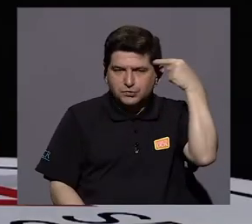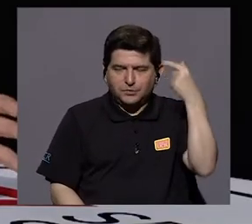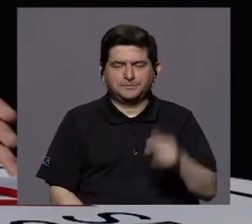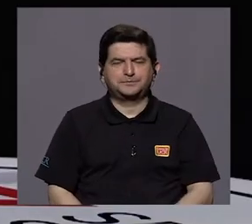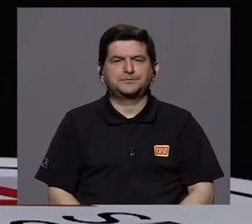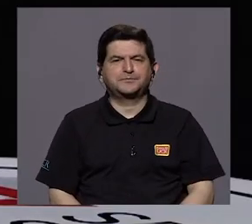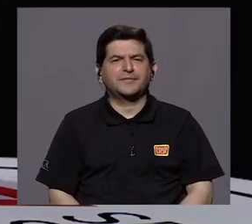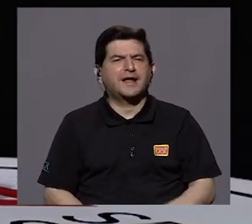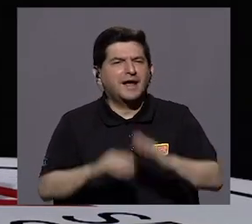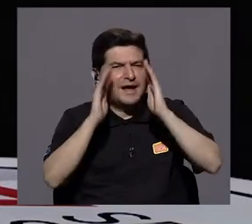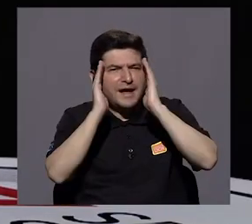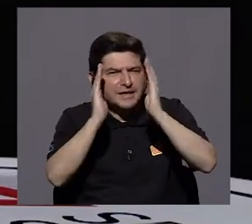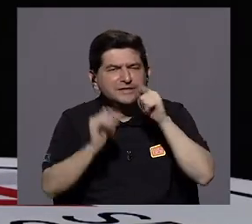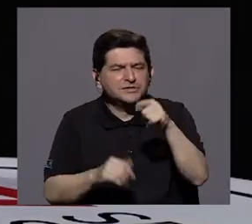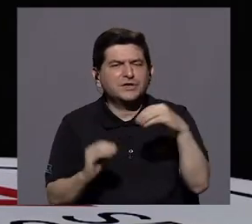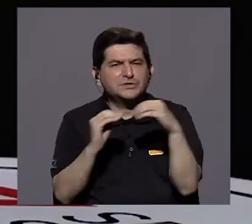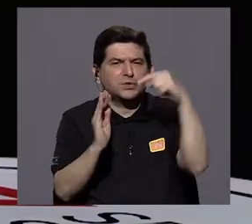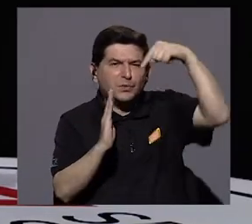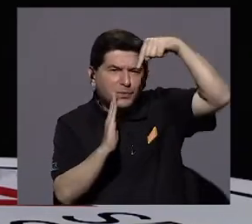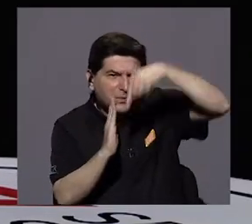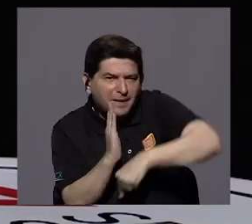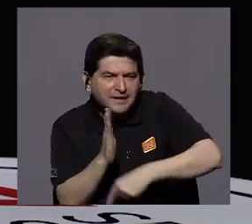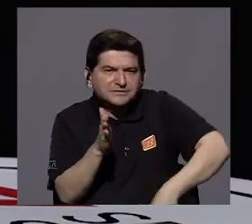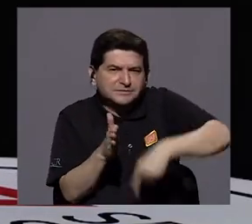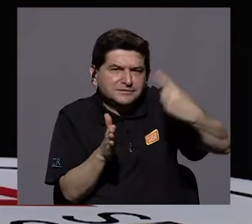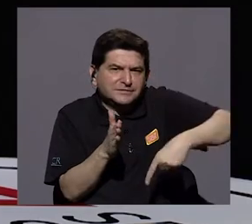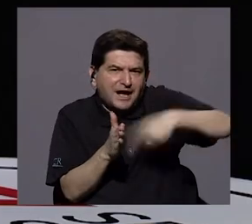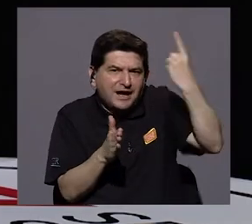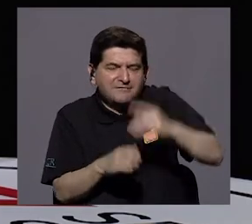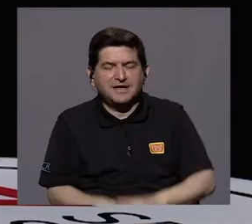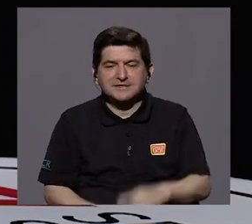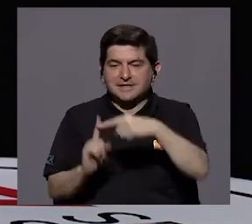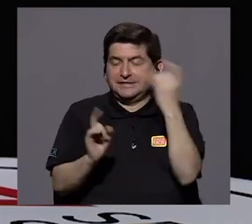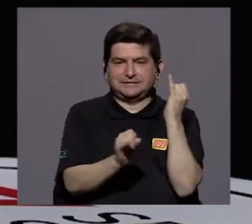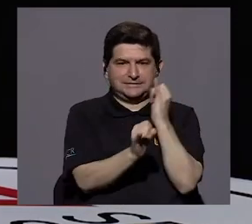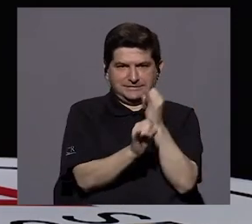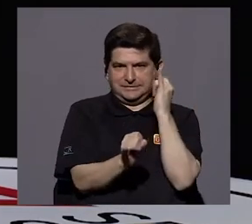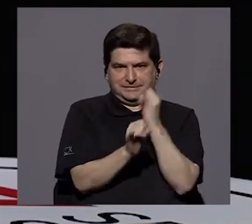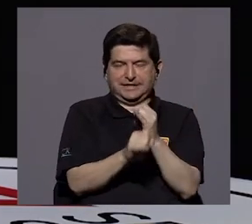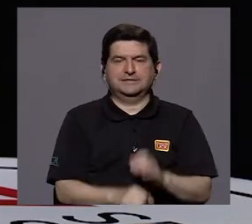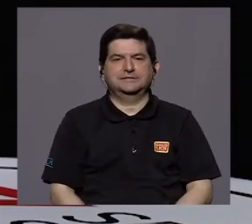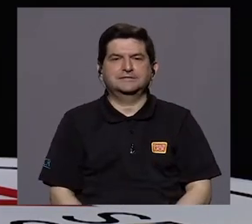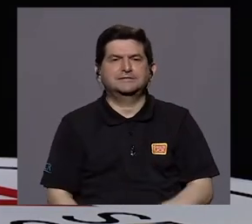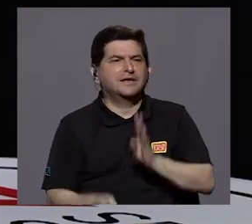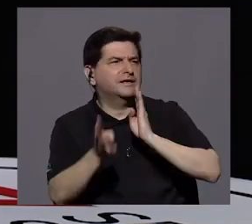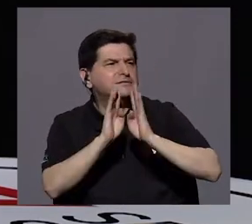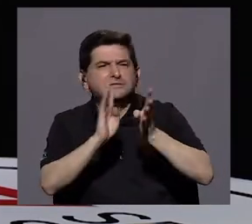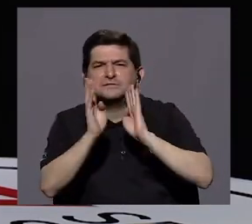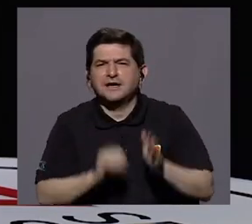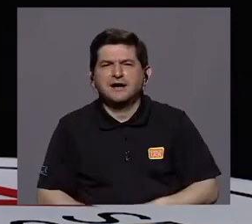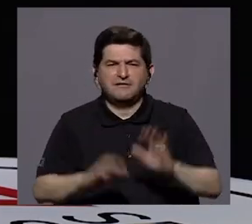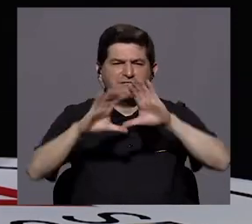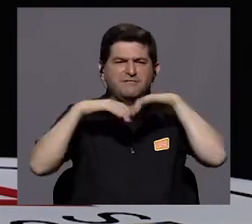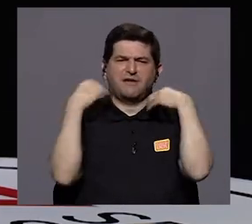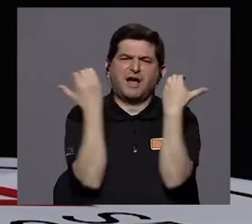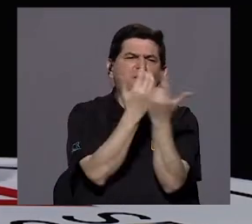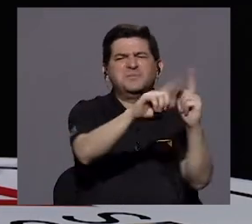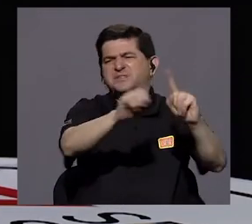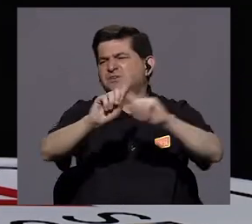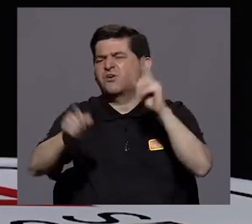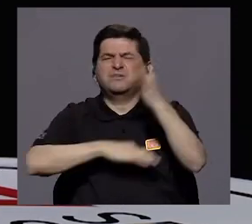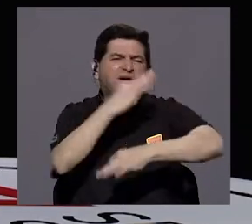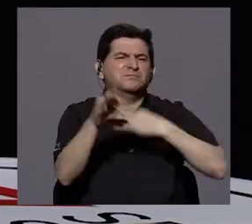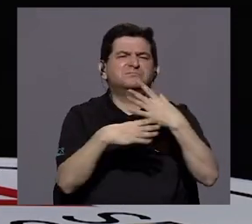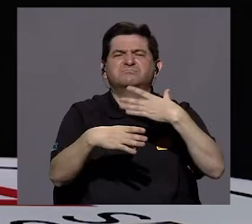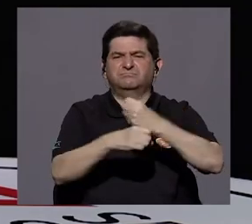estatales. Quisiera que podamos abordar un poquito eso más en profundidad, porque en ocasiones desde la institucionalidad, don Román, se habla mucho de que se hacen comisiones de